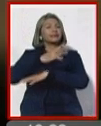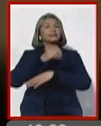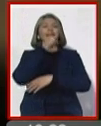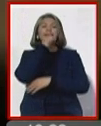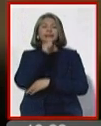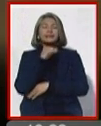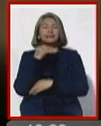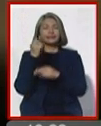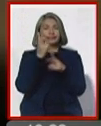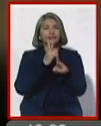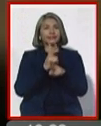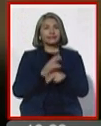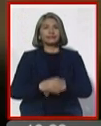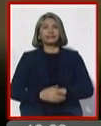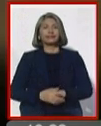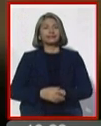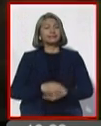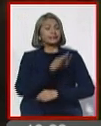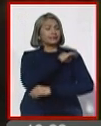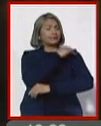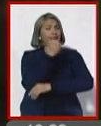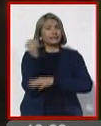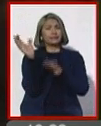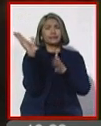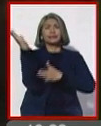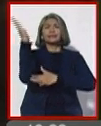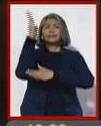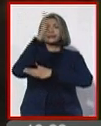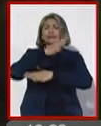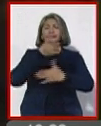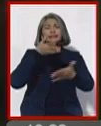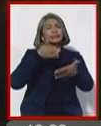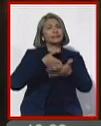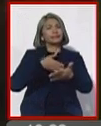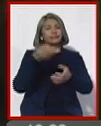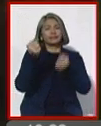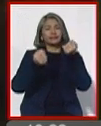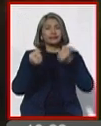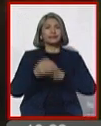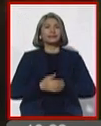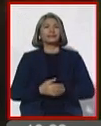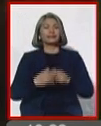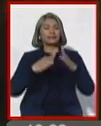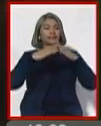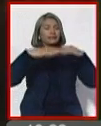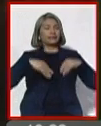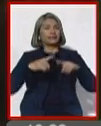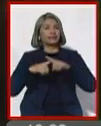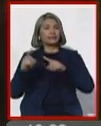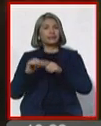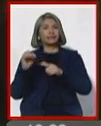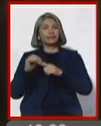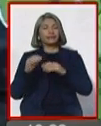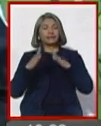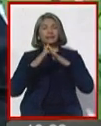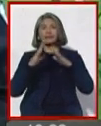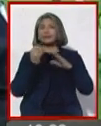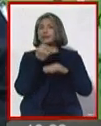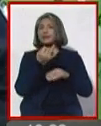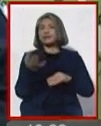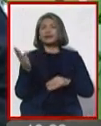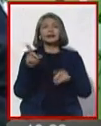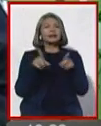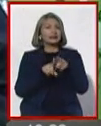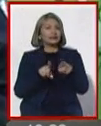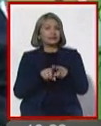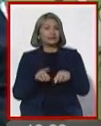árboles antiguos, ya que por los fuertes vientos pueden caer, afectar la integridad física de nuestros bienes, de nuestras viviendas,